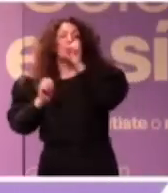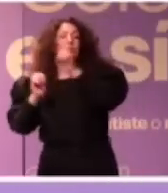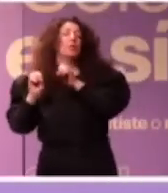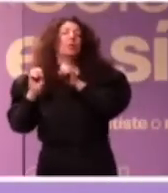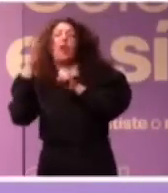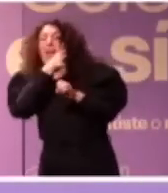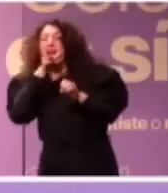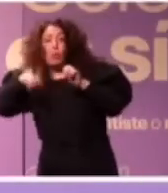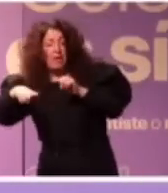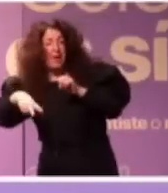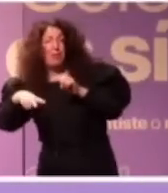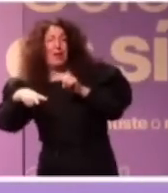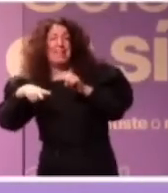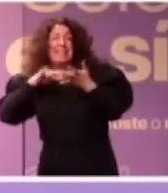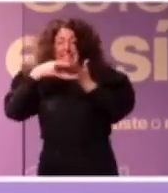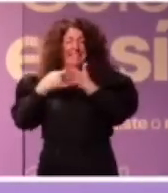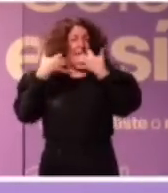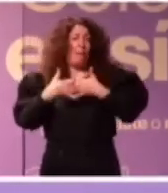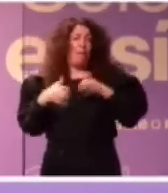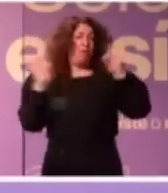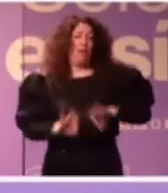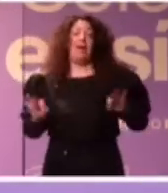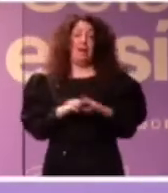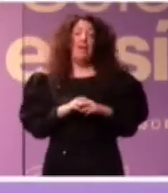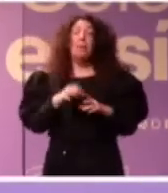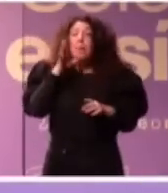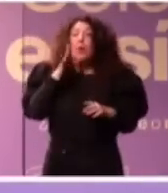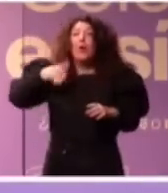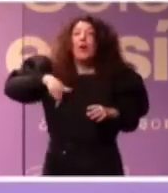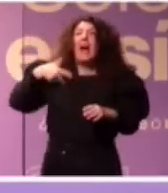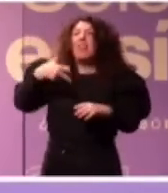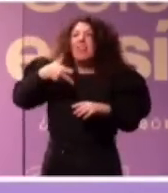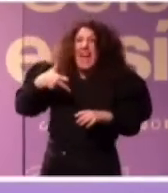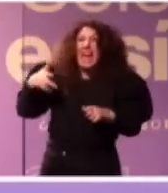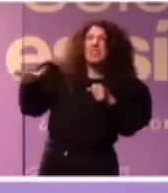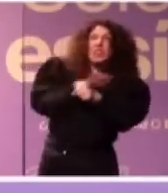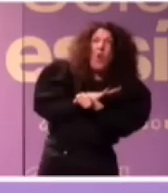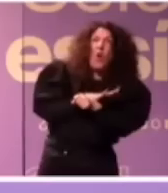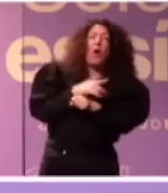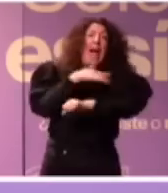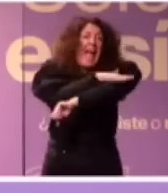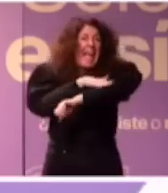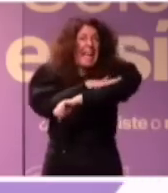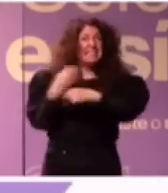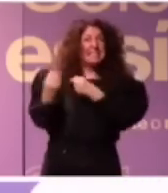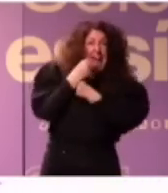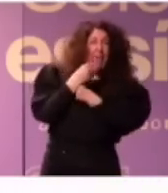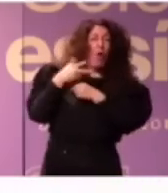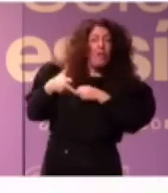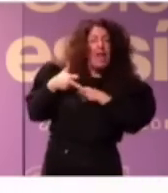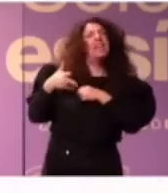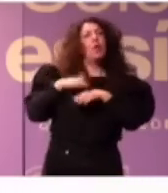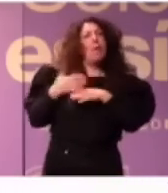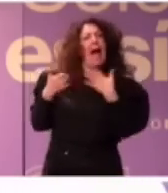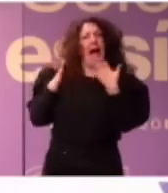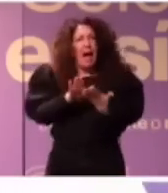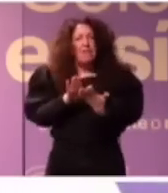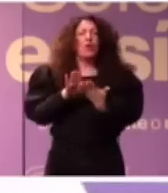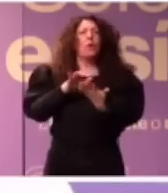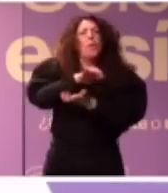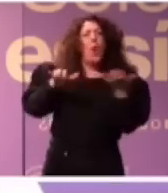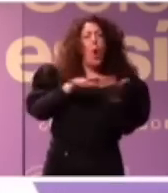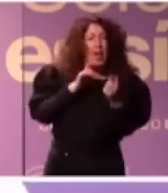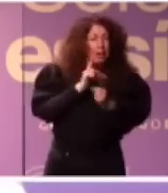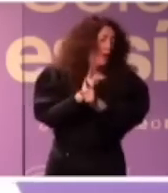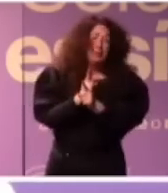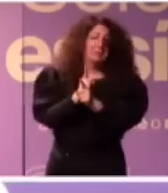denuncian, que no tenían ningún derecho garantizado por el Estado para hacer frente a esas